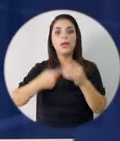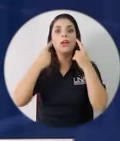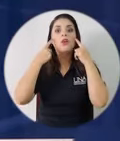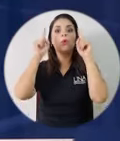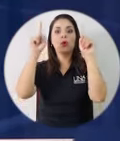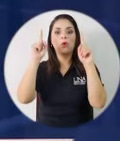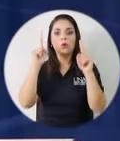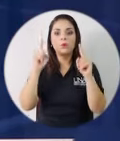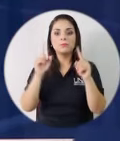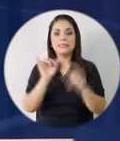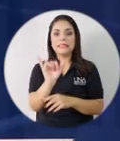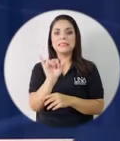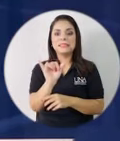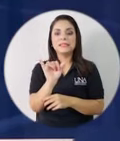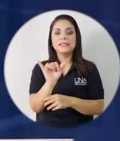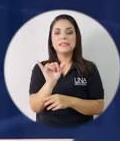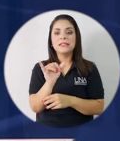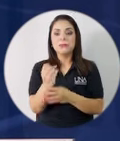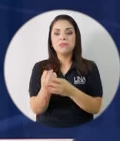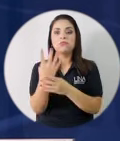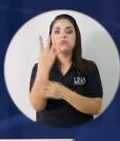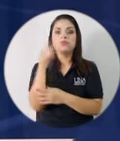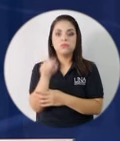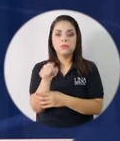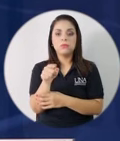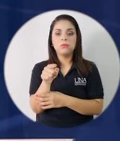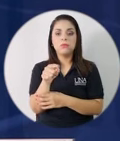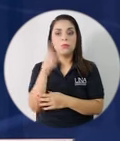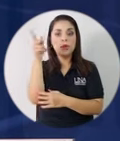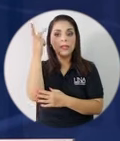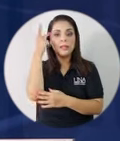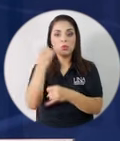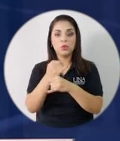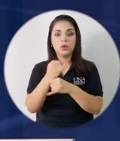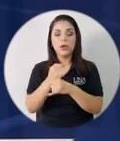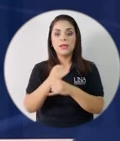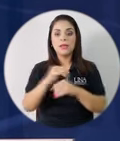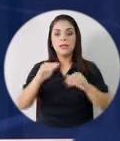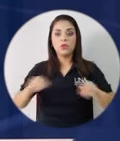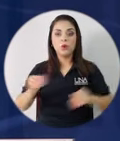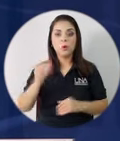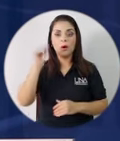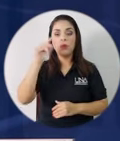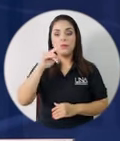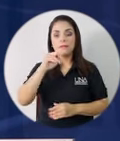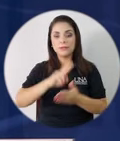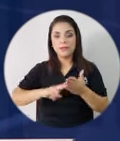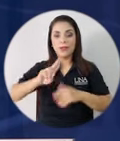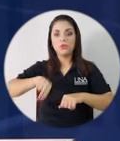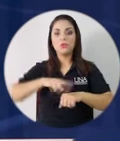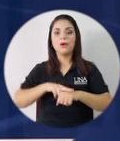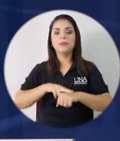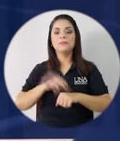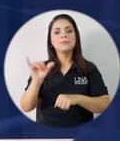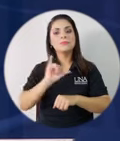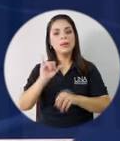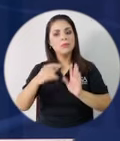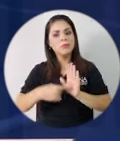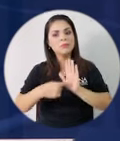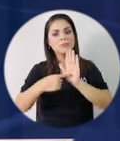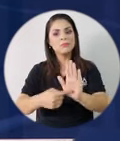este fruto, ¿verdad?, de la política institucional de niñez y adolescencia de la Universidad Nacional, que como usted decía, pues también representa